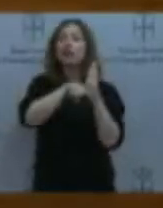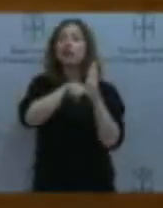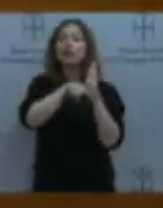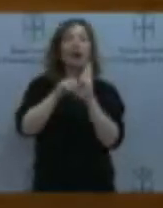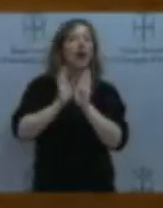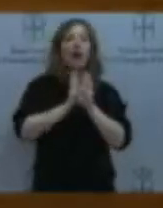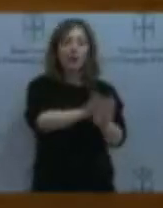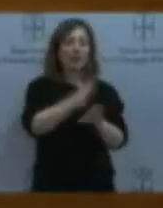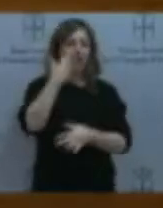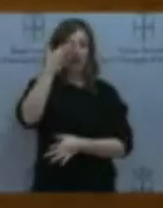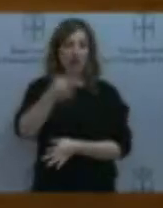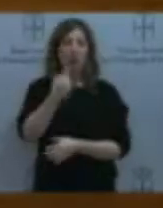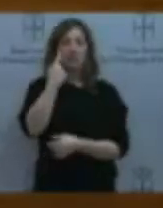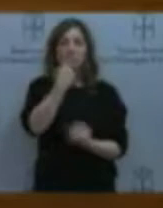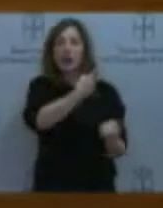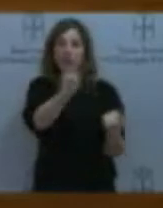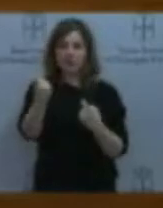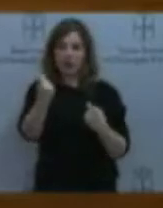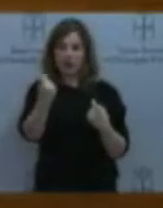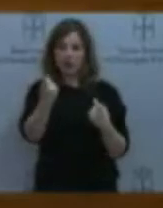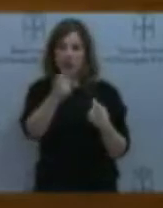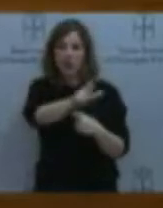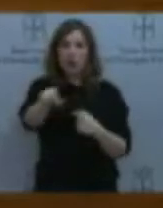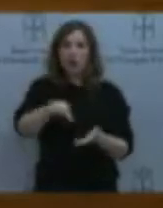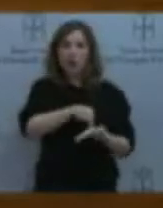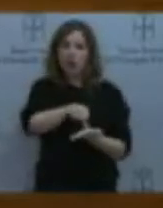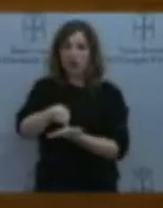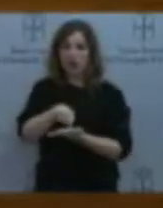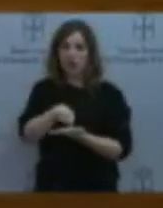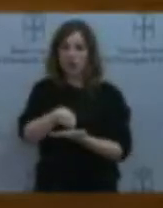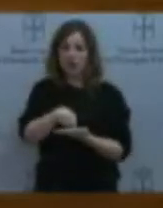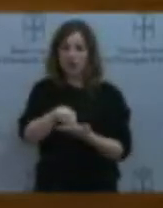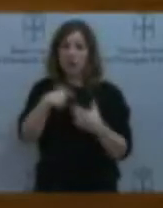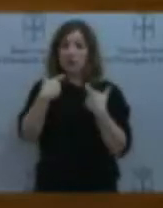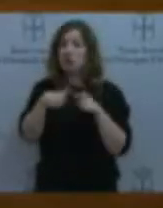las necesidades de la ciudadanía, ni siquiera de nuestro sector industrial.